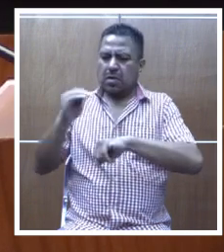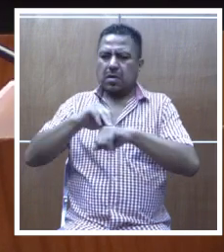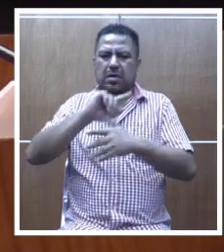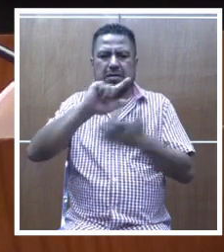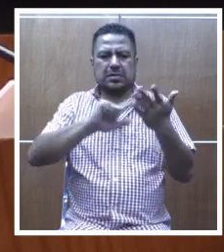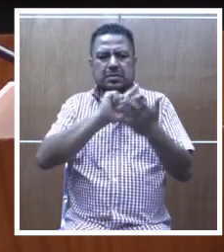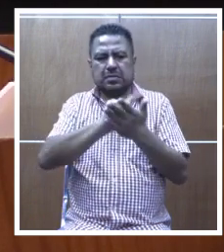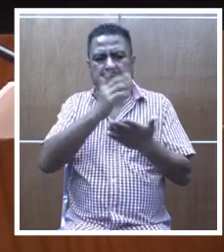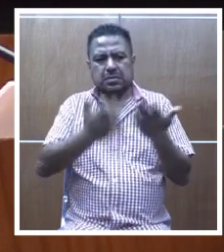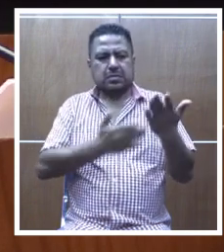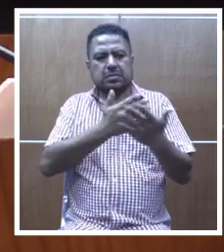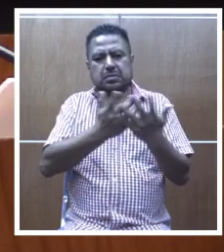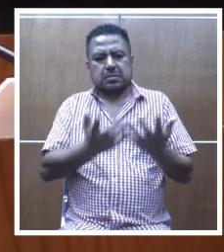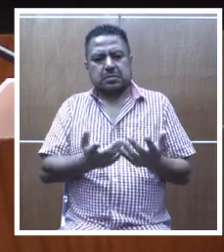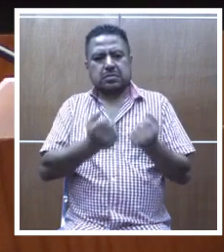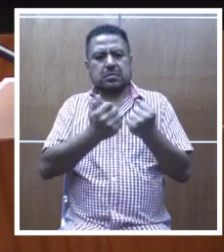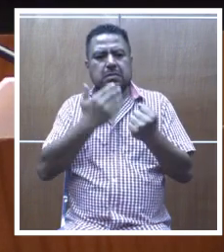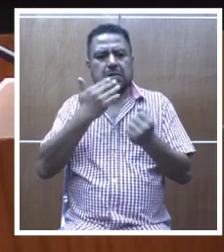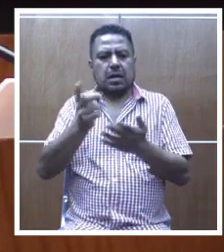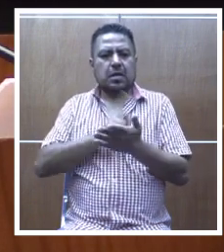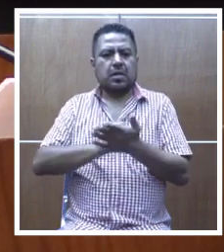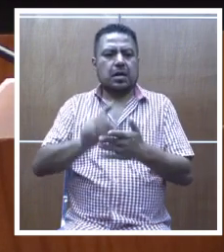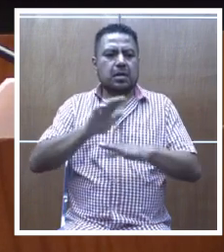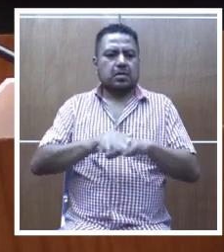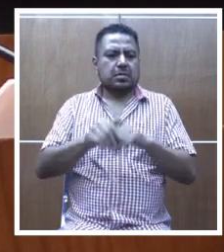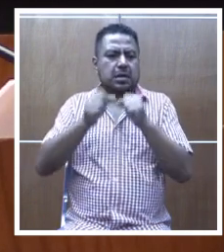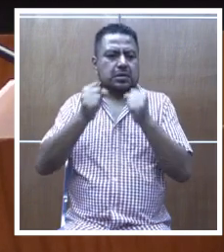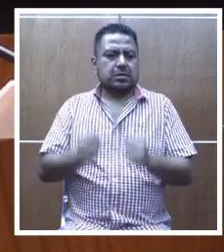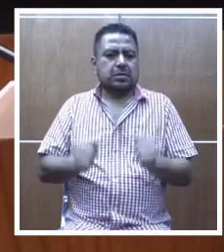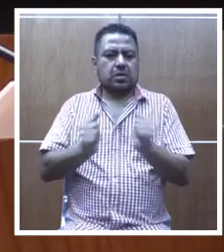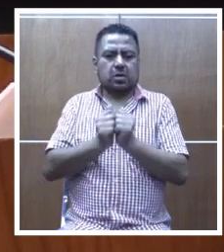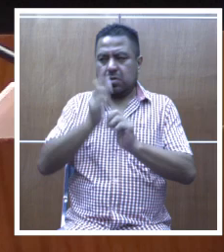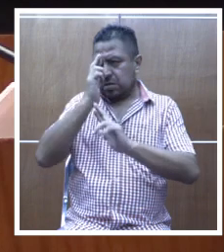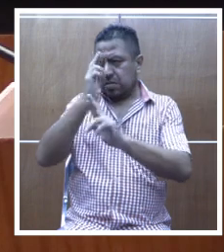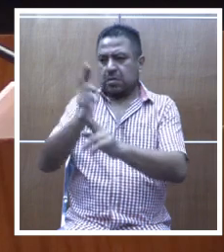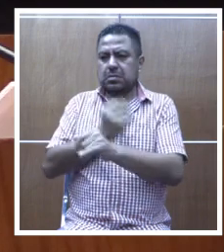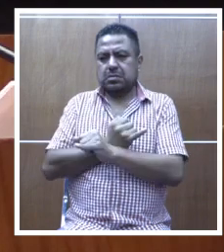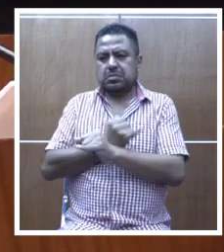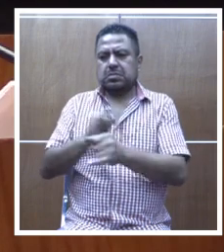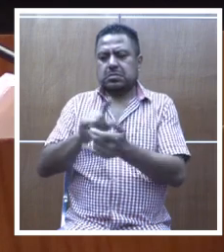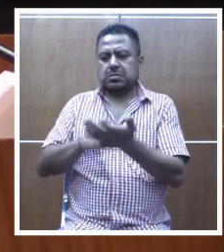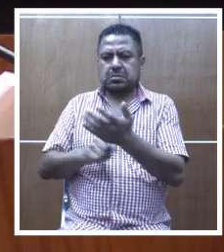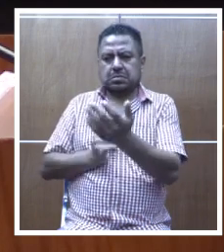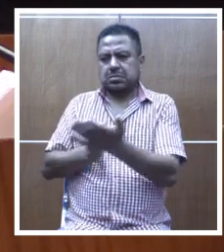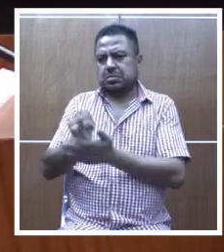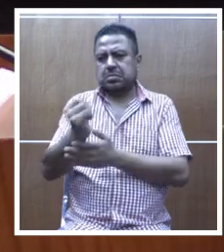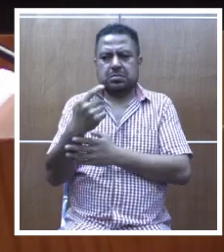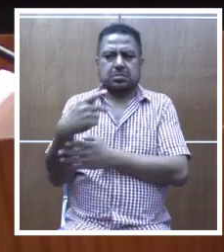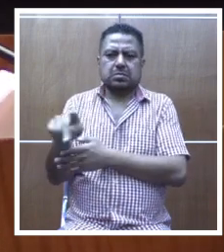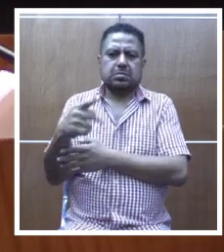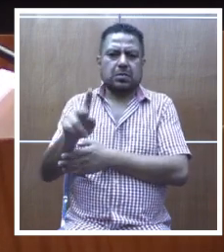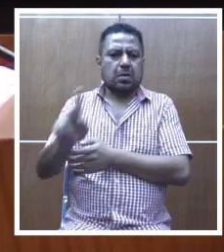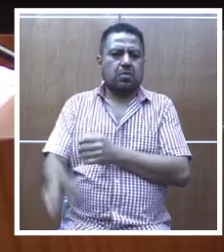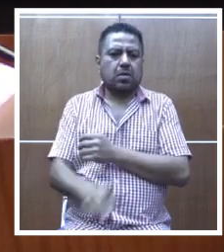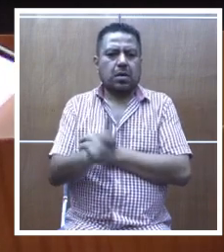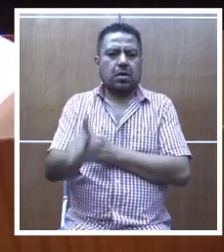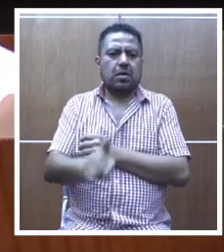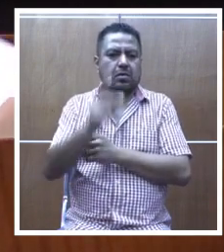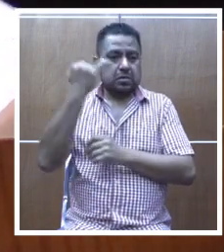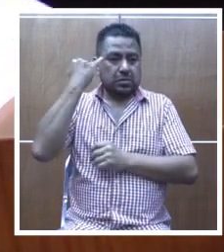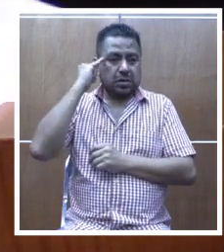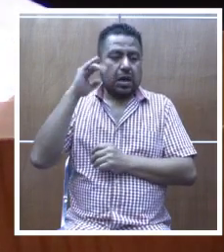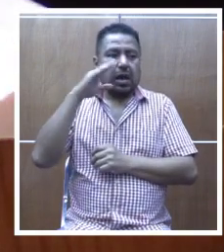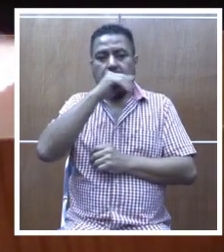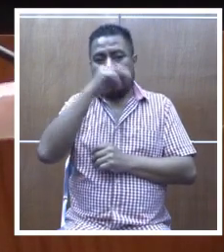iniciativas que salvaguardan el derecho de asegurar un pleno respeto a la autonomía y autodeterminación de los pueblos y comunidades